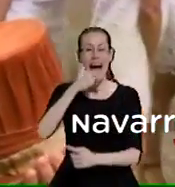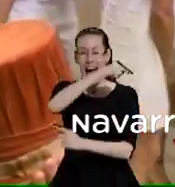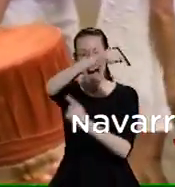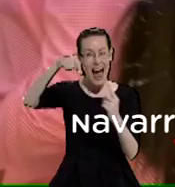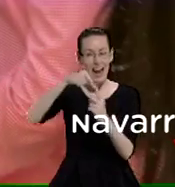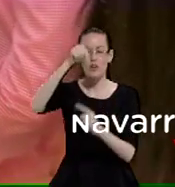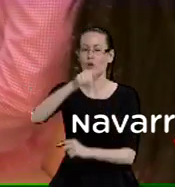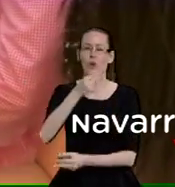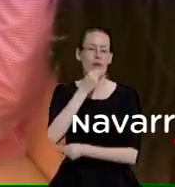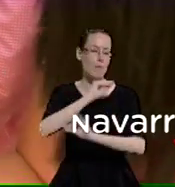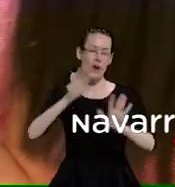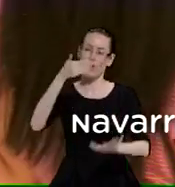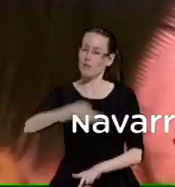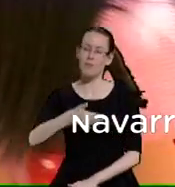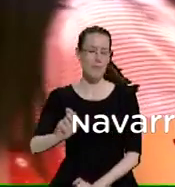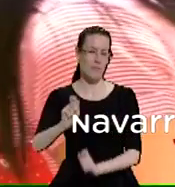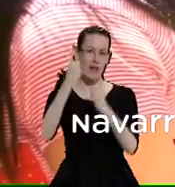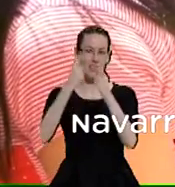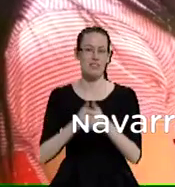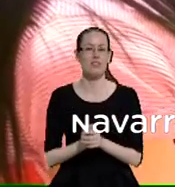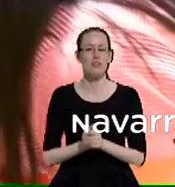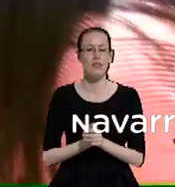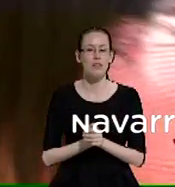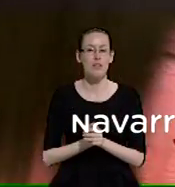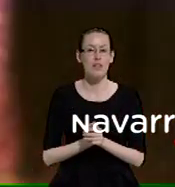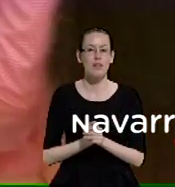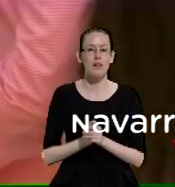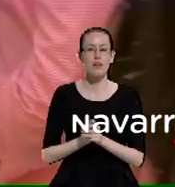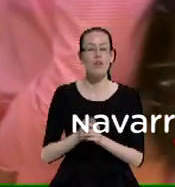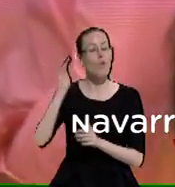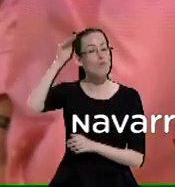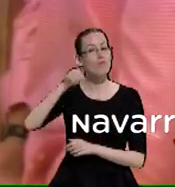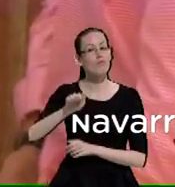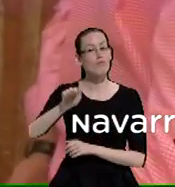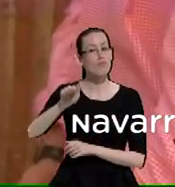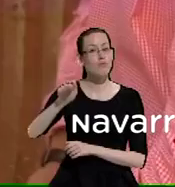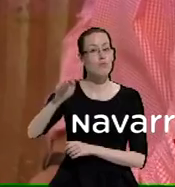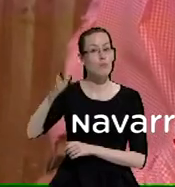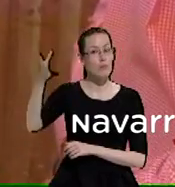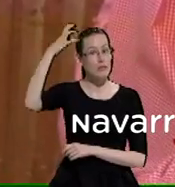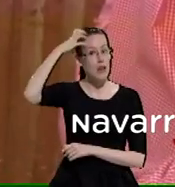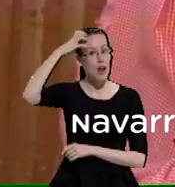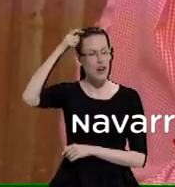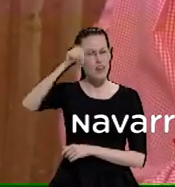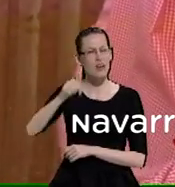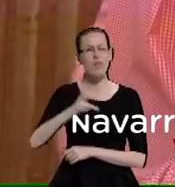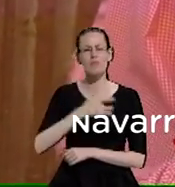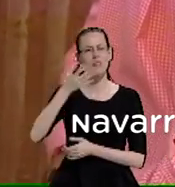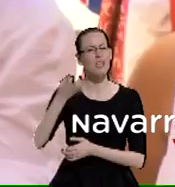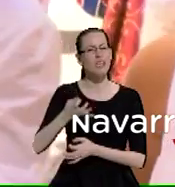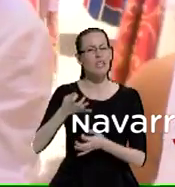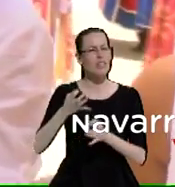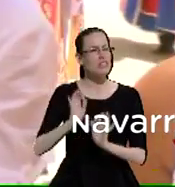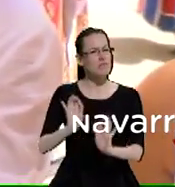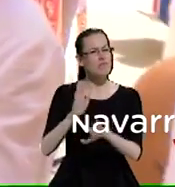el más importante, por supuesto, sí. ¿Por qué es tan especial Santiago para Puente la Reina? Hombre, porque es el patrón y bueno, y el Camino de Santiago